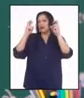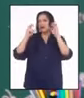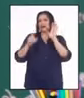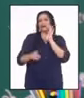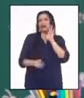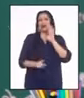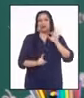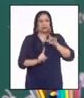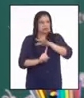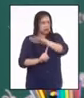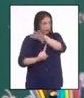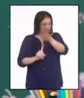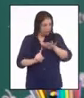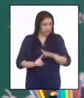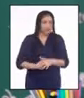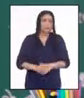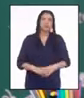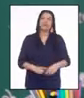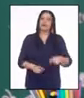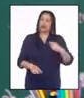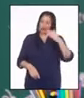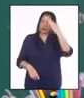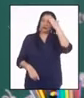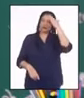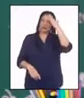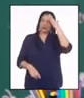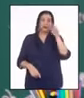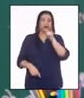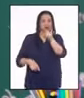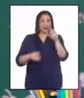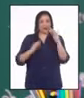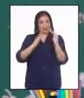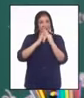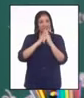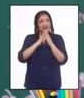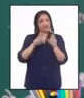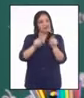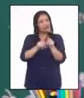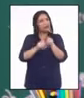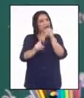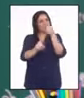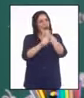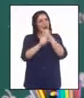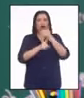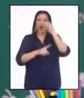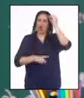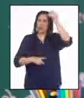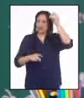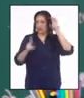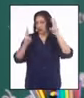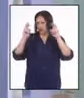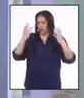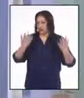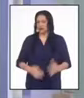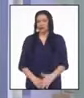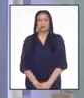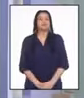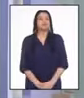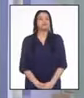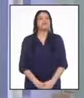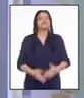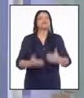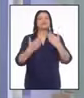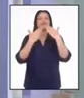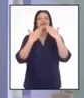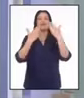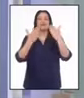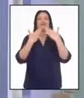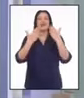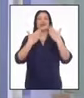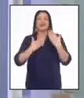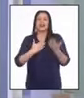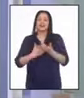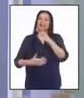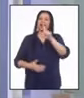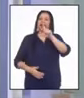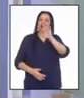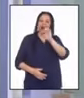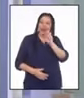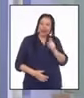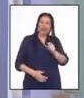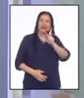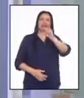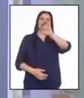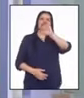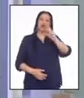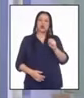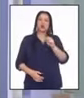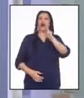contaminación del medio ambiente? Estoy seguro que en sus casas también tienen sus propias opiniones respecto al tema. Muchas gracias, Lenin,